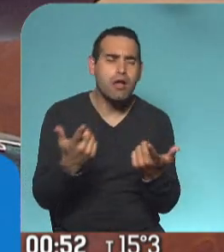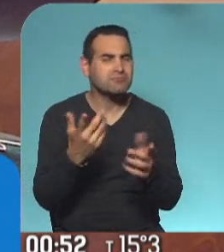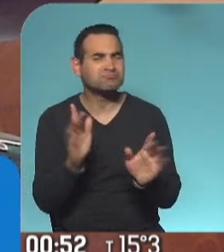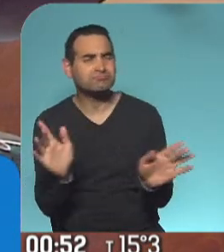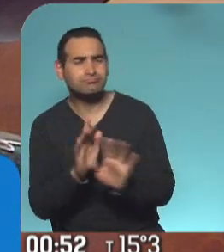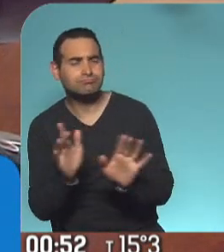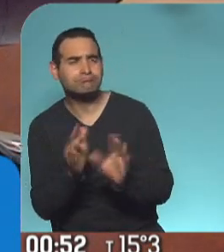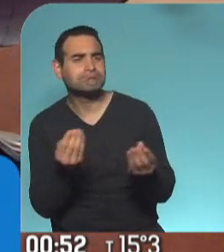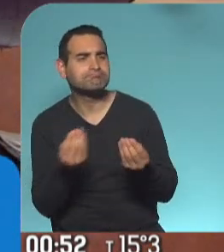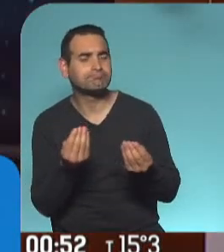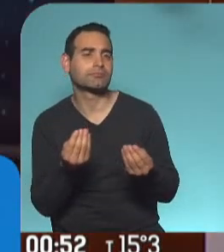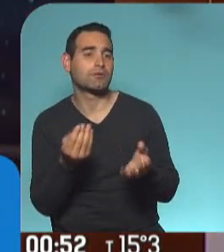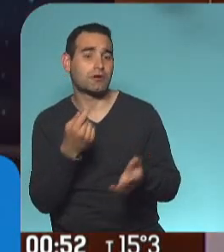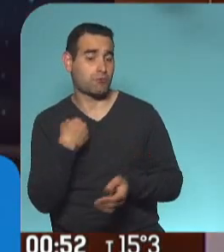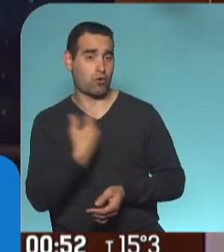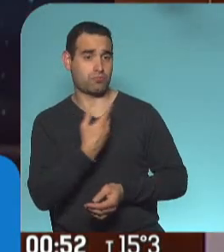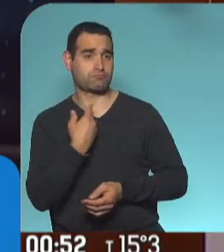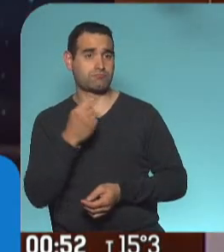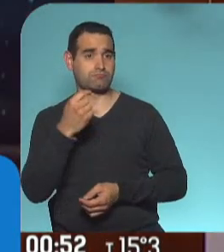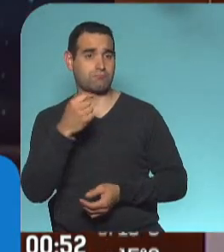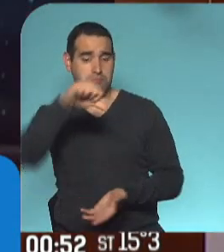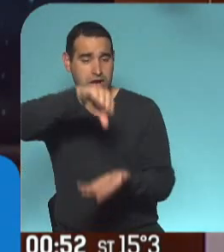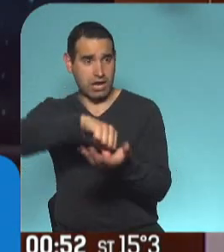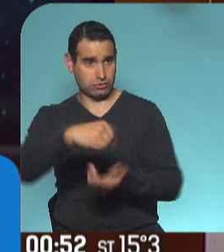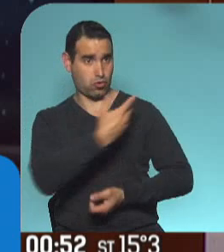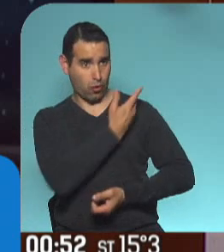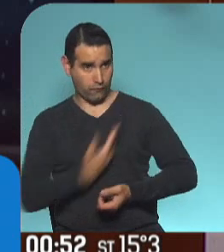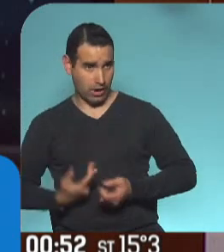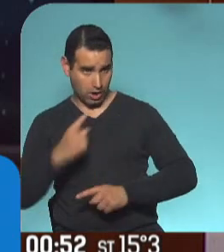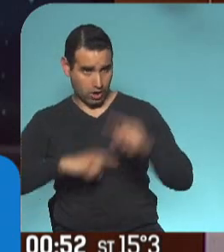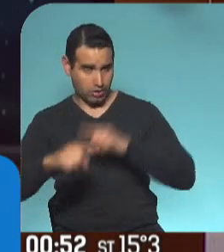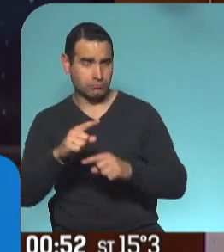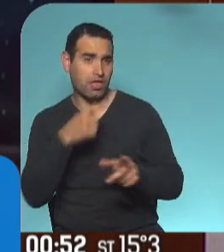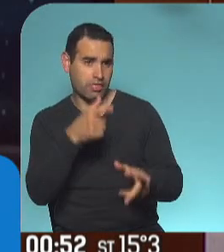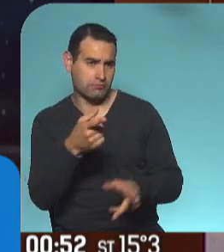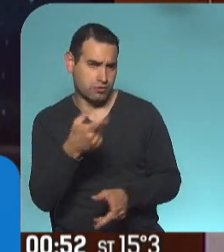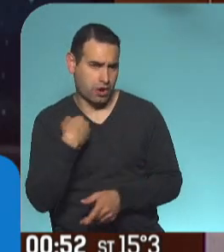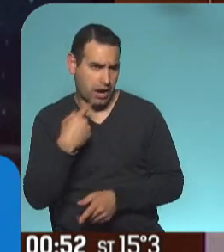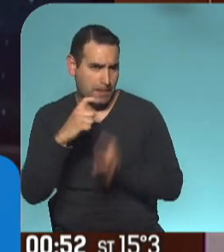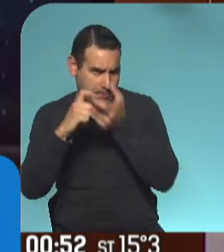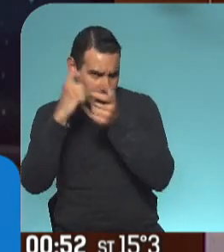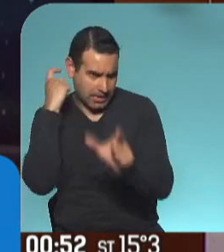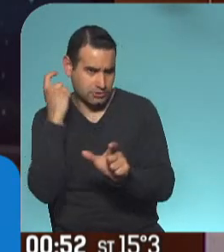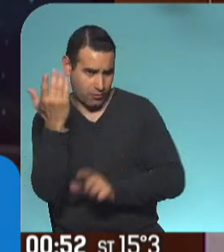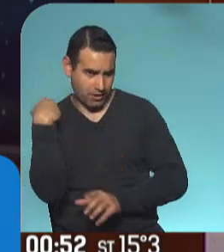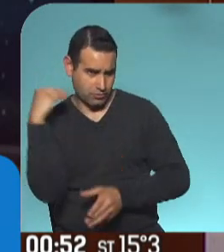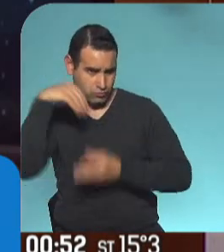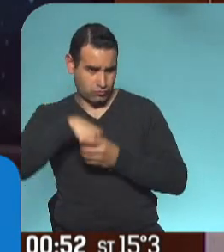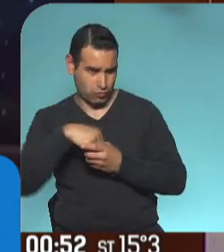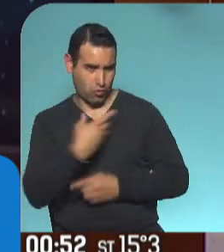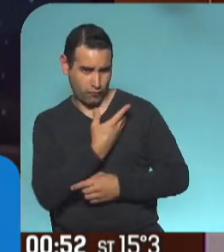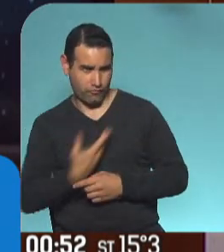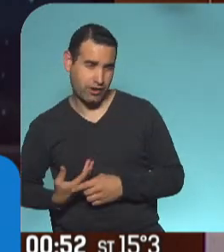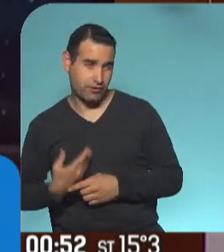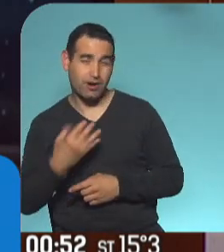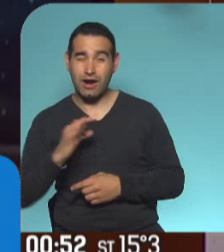en cuando uno gobierna un país y te lo digo por la experiencia de haber sido parte de un gobierno en el año